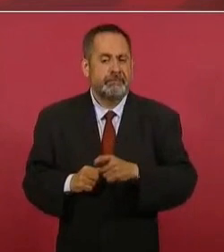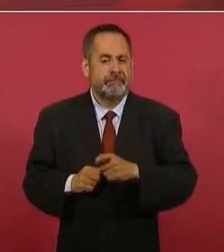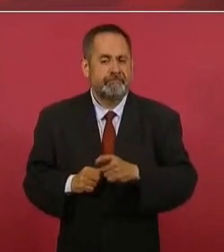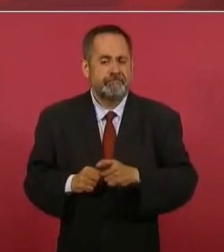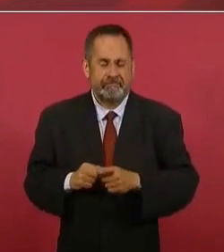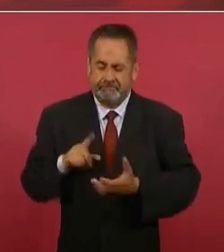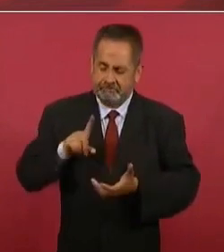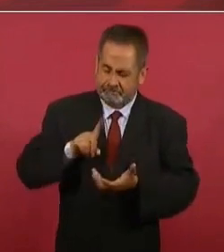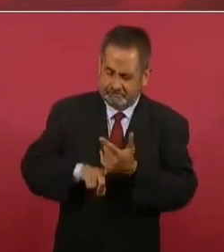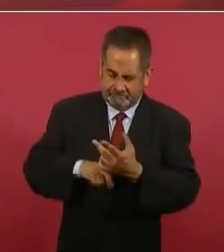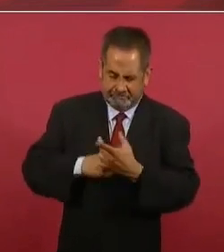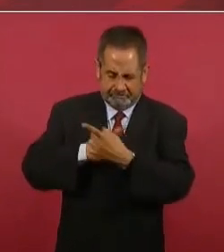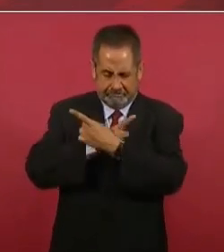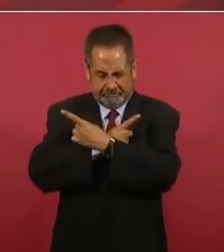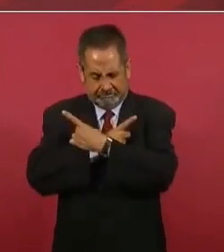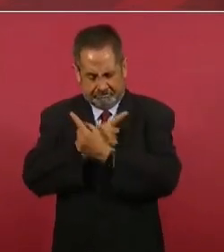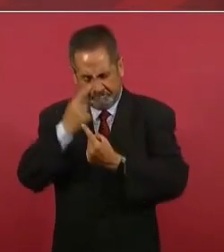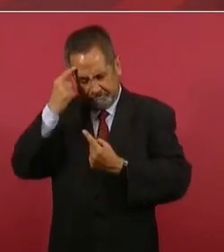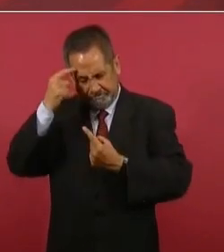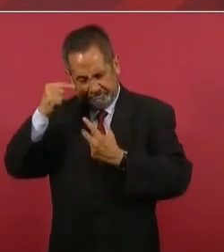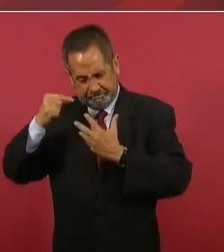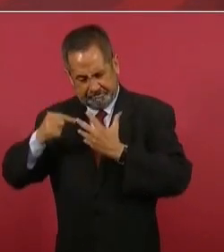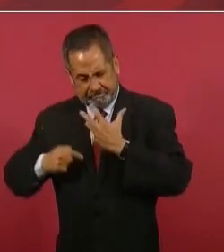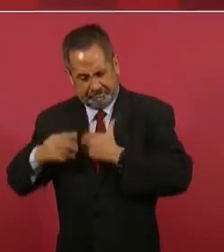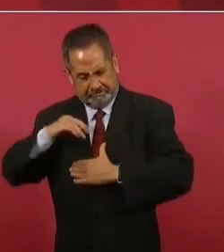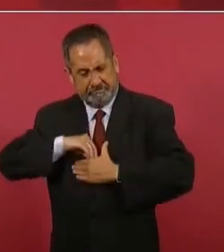tiene muchos valores